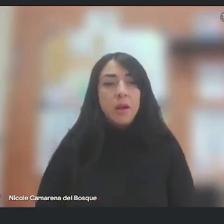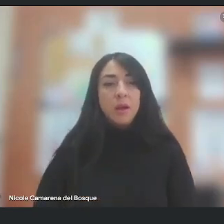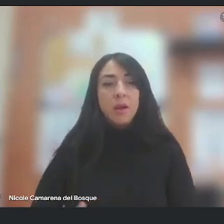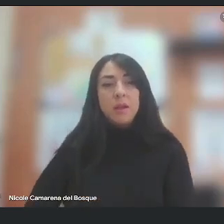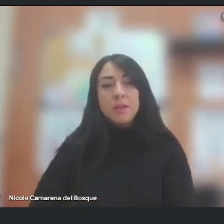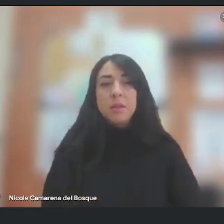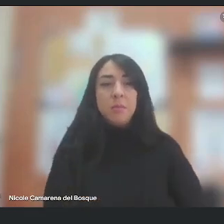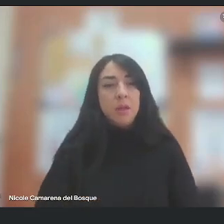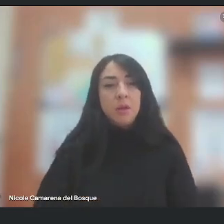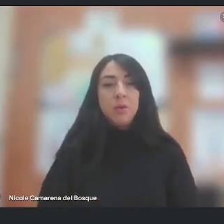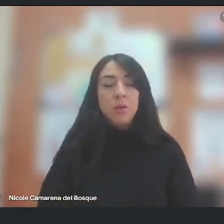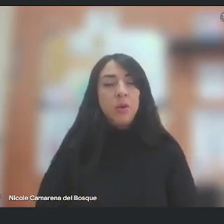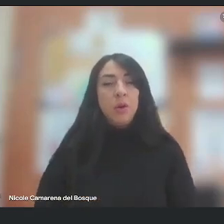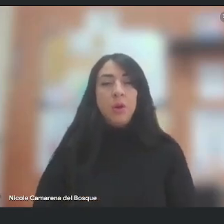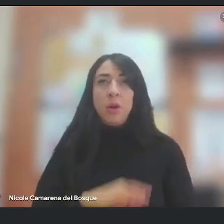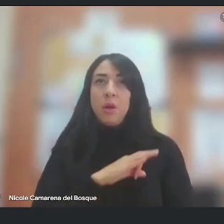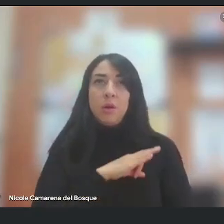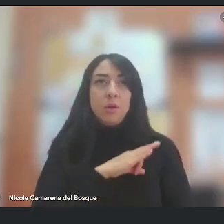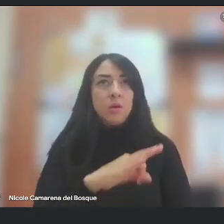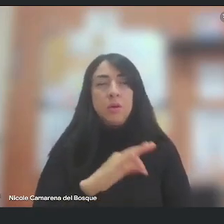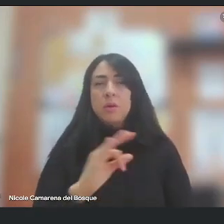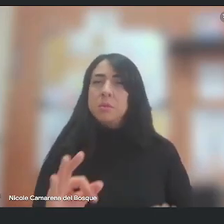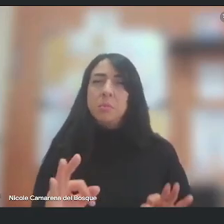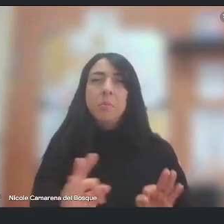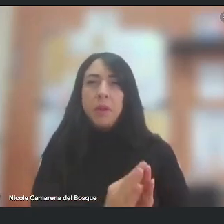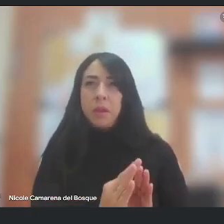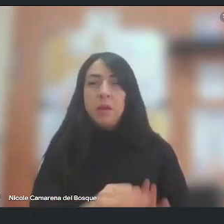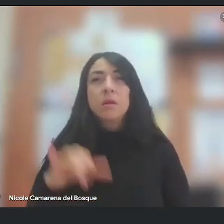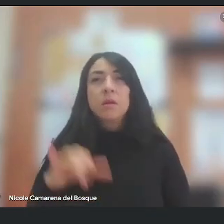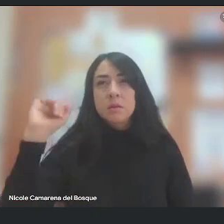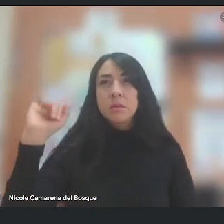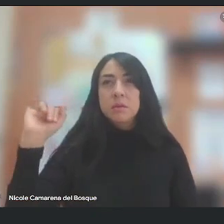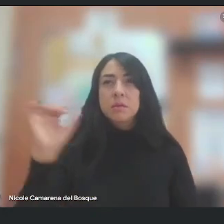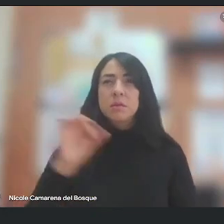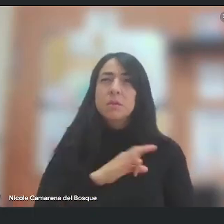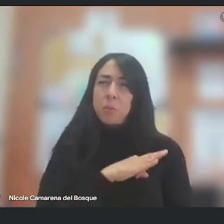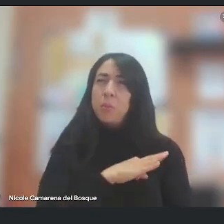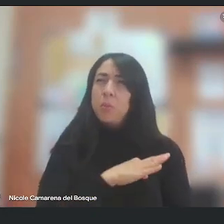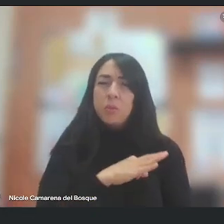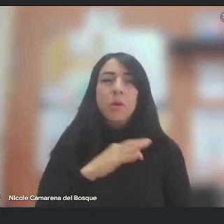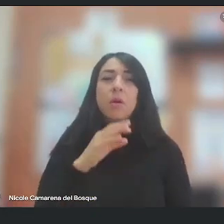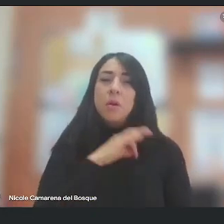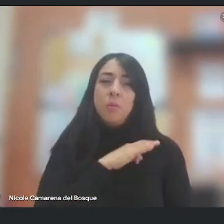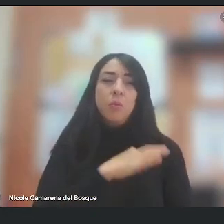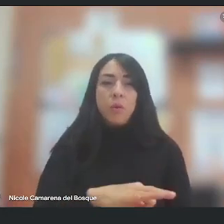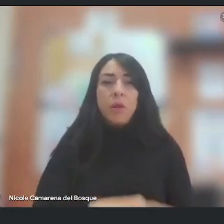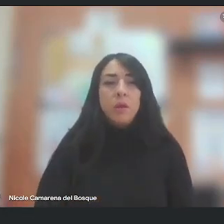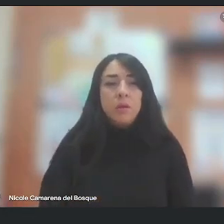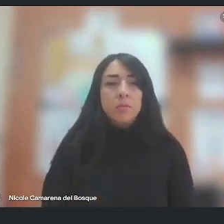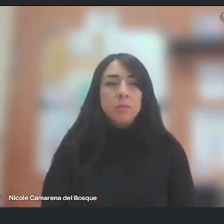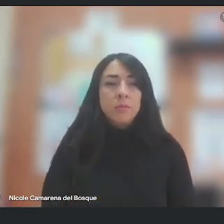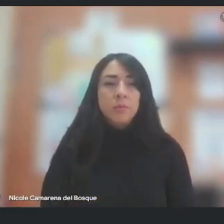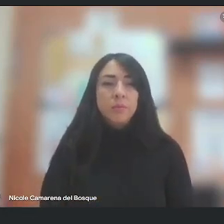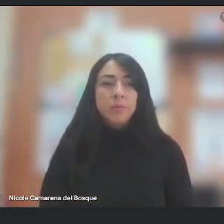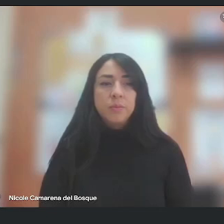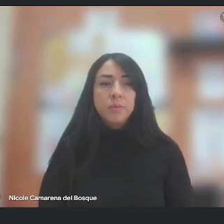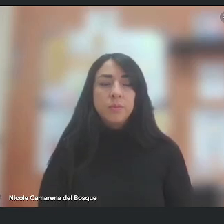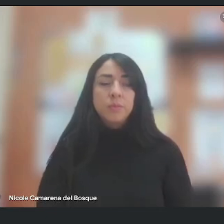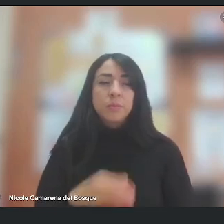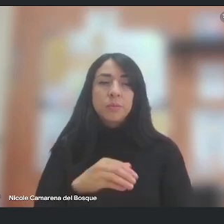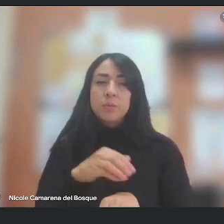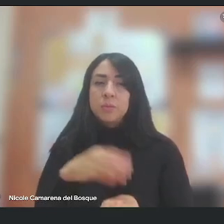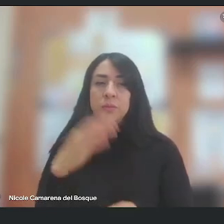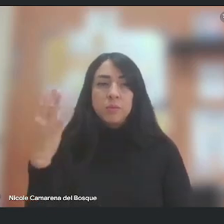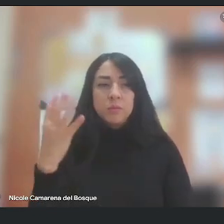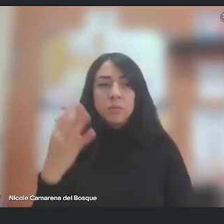Las personas con discapacidad no tienen atractivo y no pueden producir placer. La realidad es que, como muchas otras